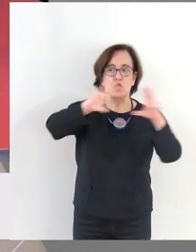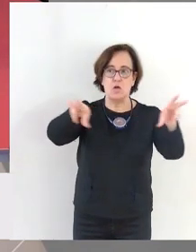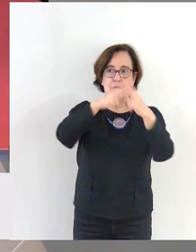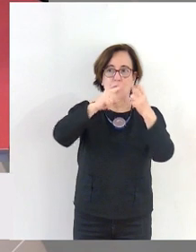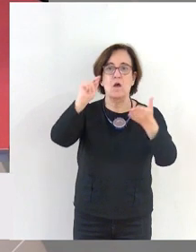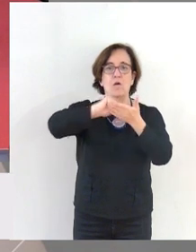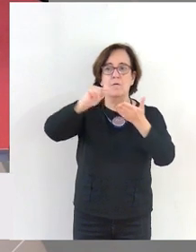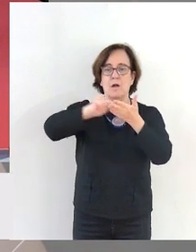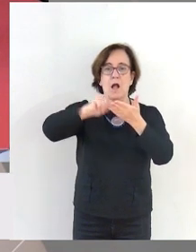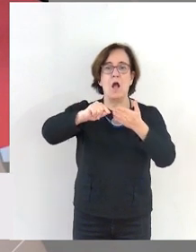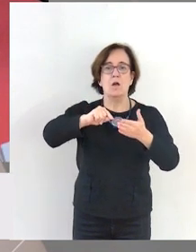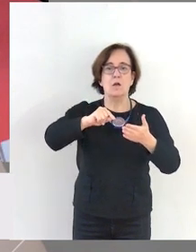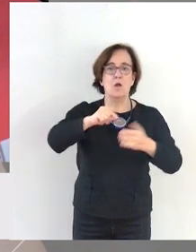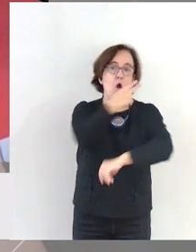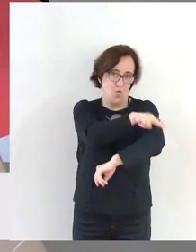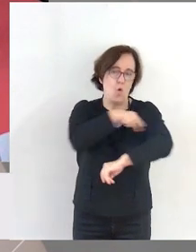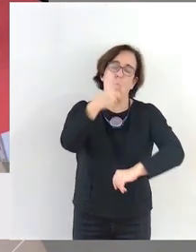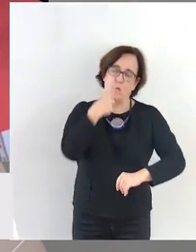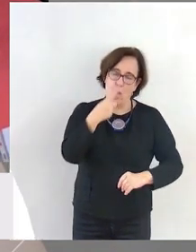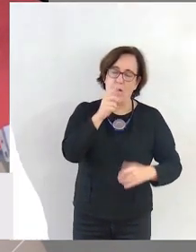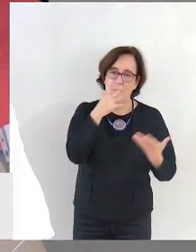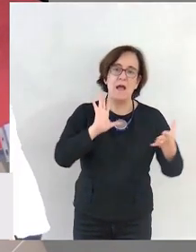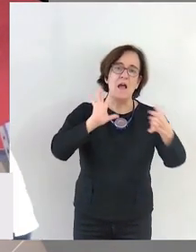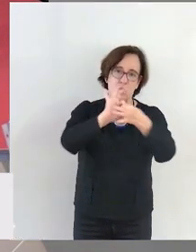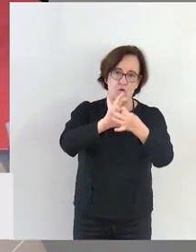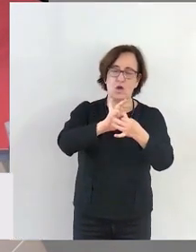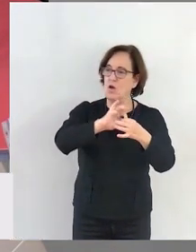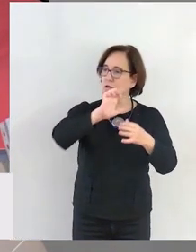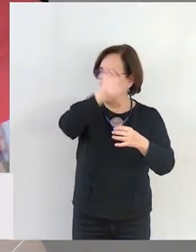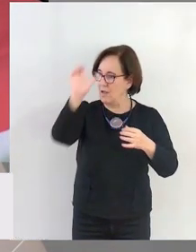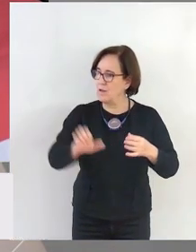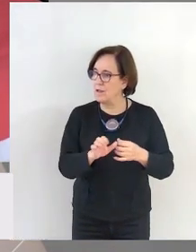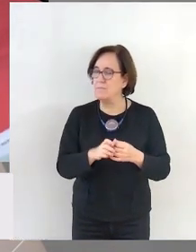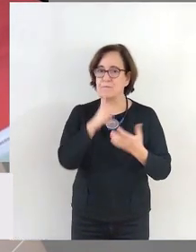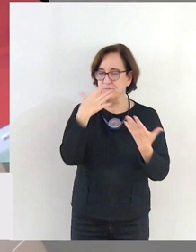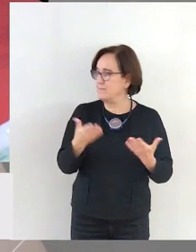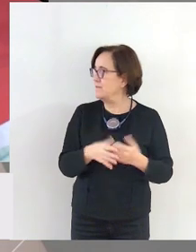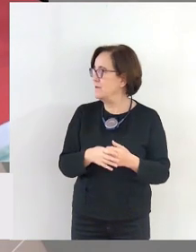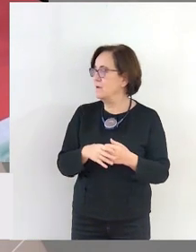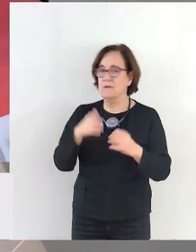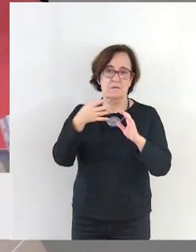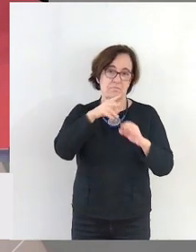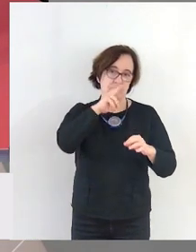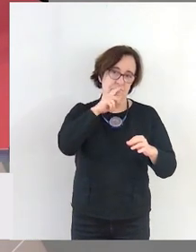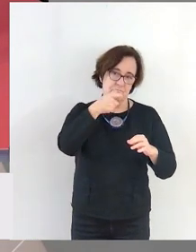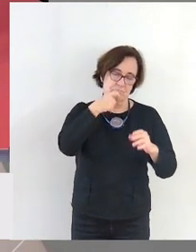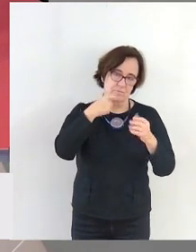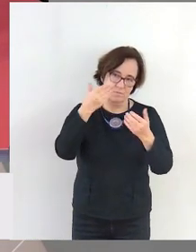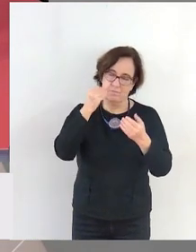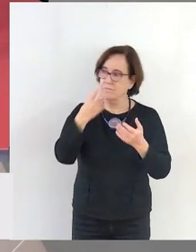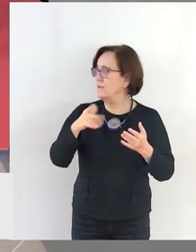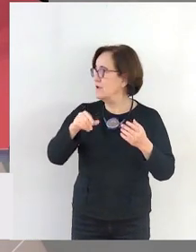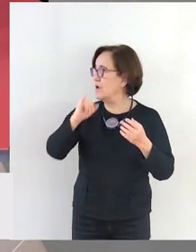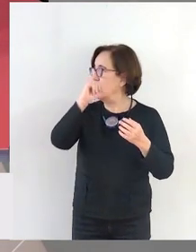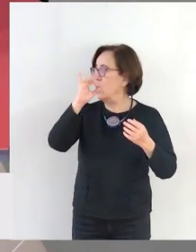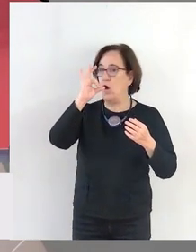de la oficina de Cruz Roja y de enlace con la Unión Europea Welcome a pleasure to have to you here with us y Tenemos también a José